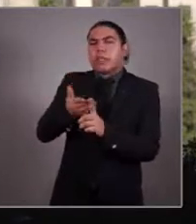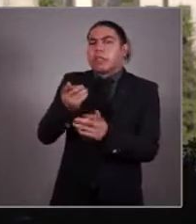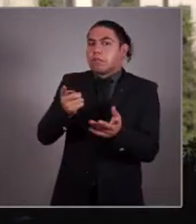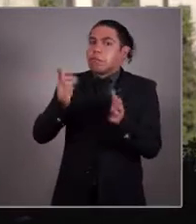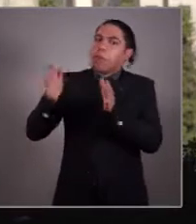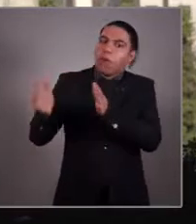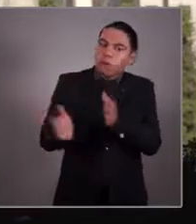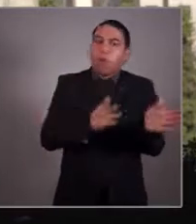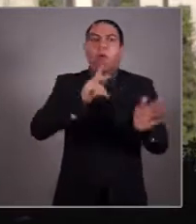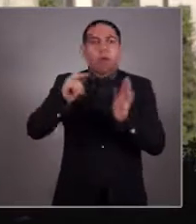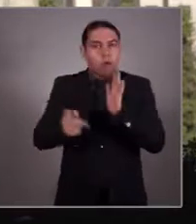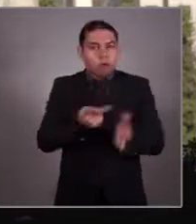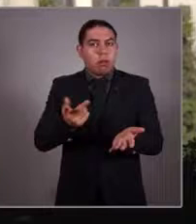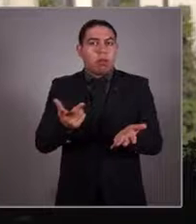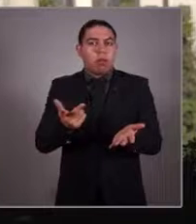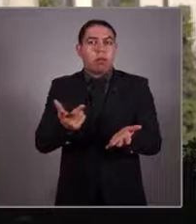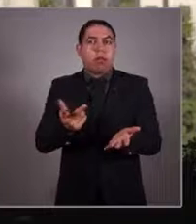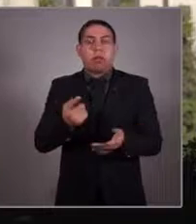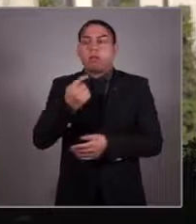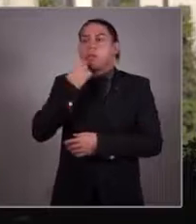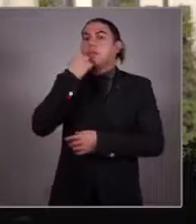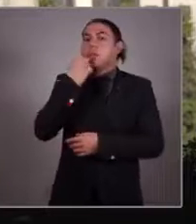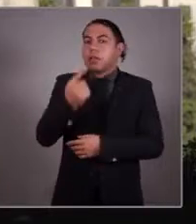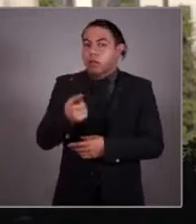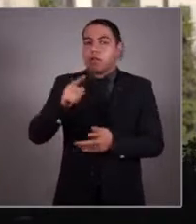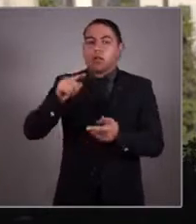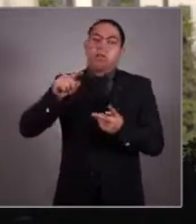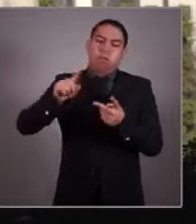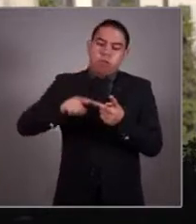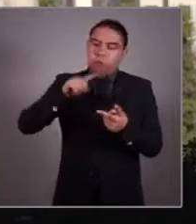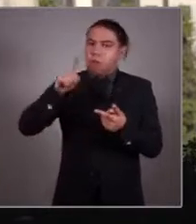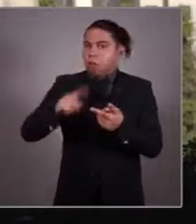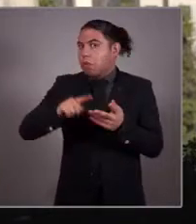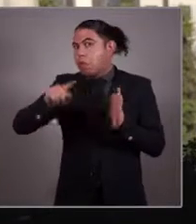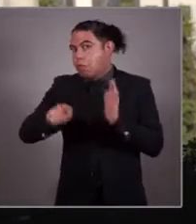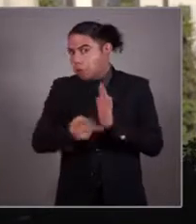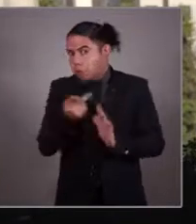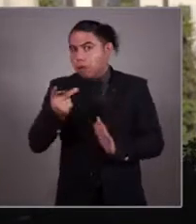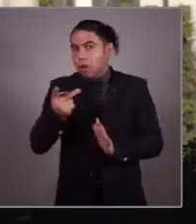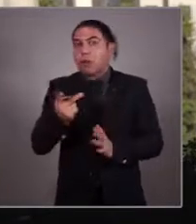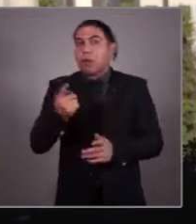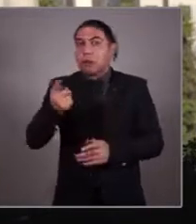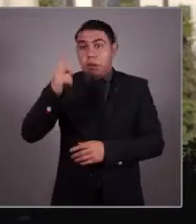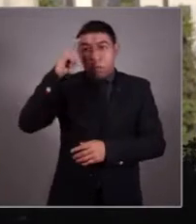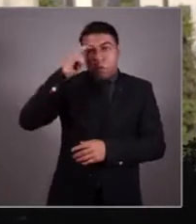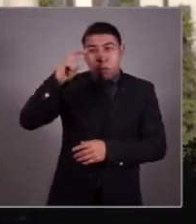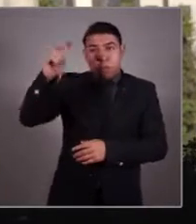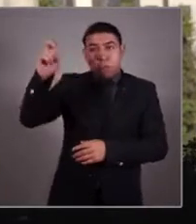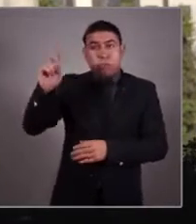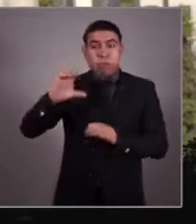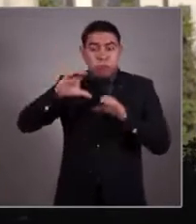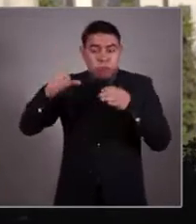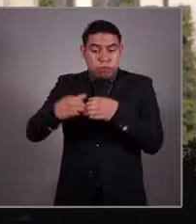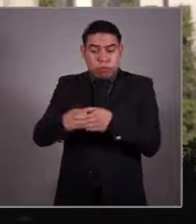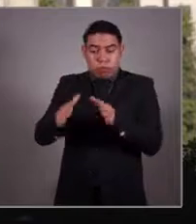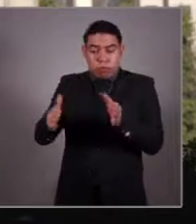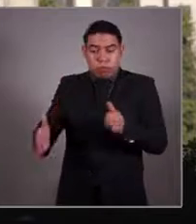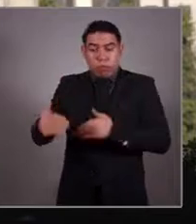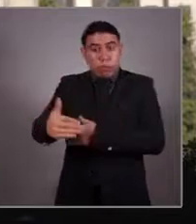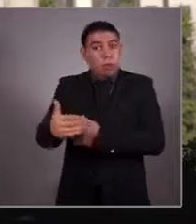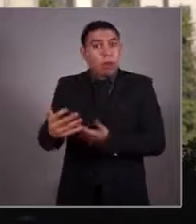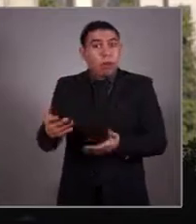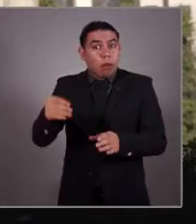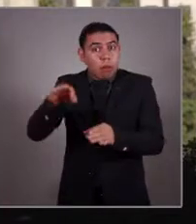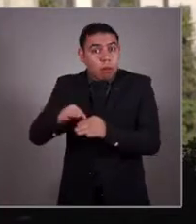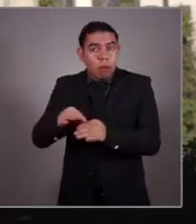de postergar nuevamente, a quienes les han dicho una y otra vez que sus sueños no caben en nuestras urnas,